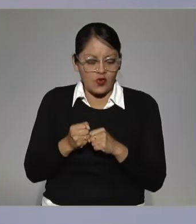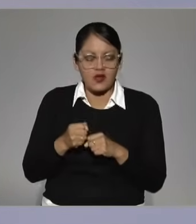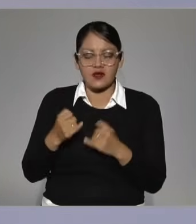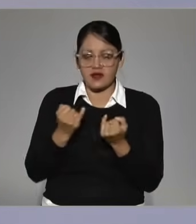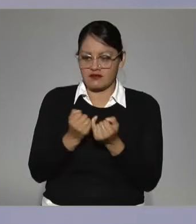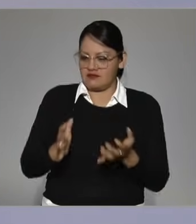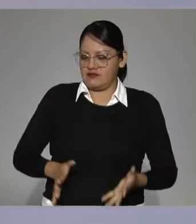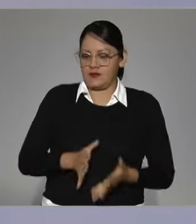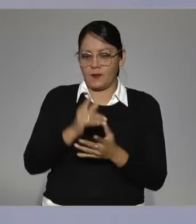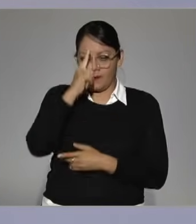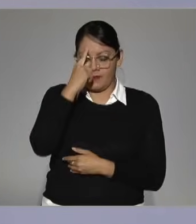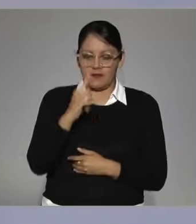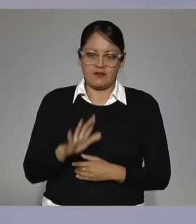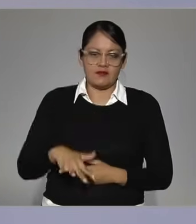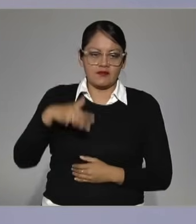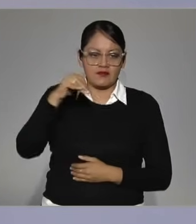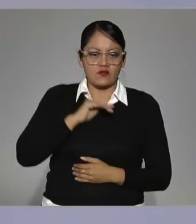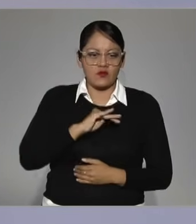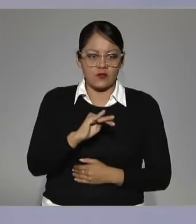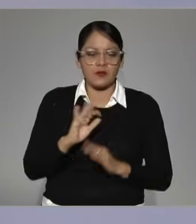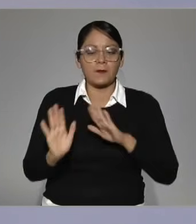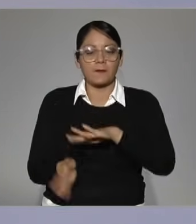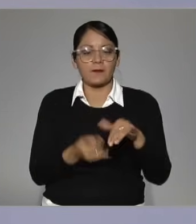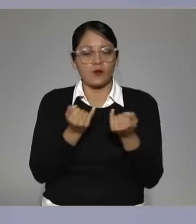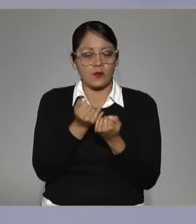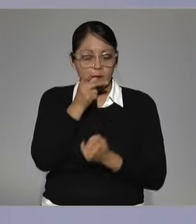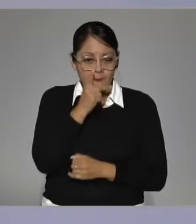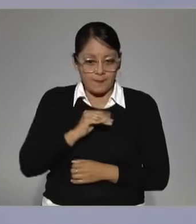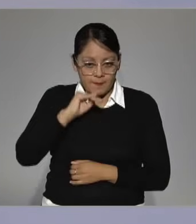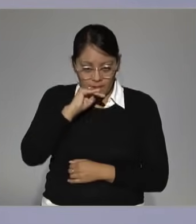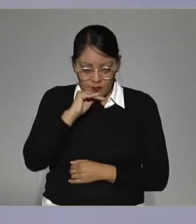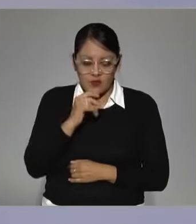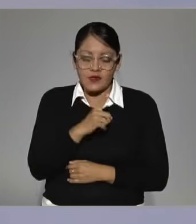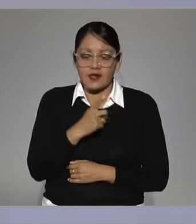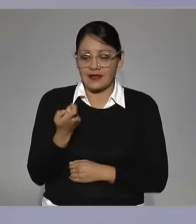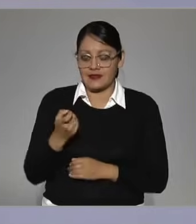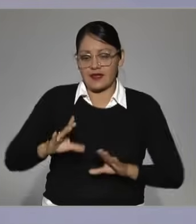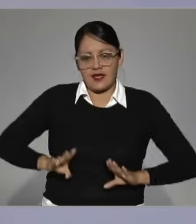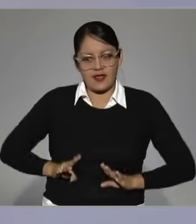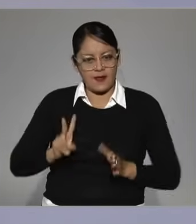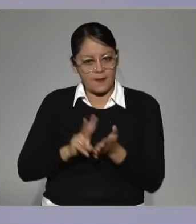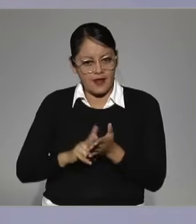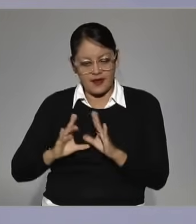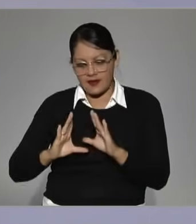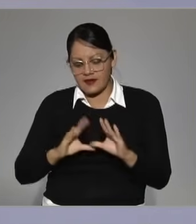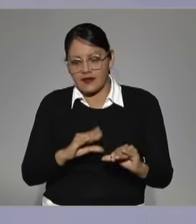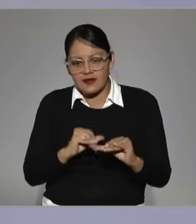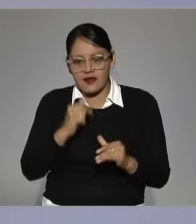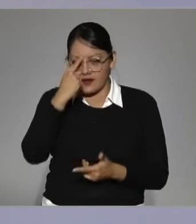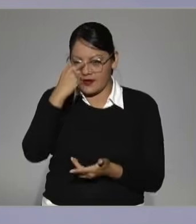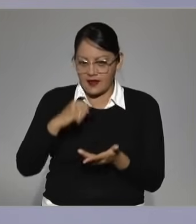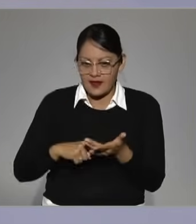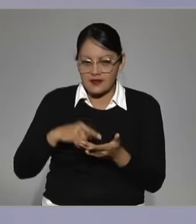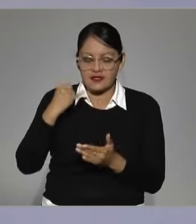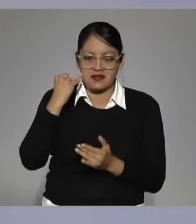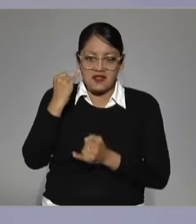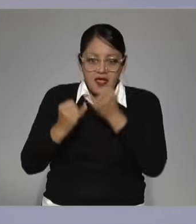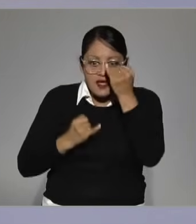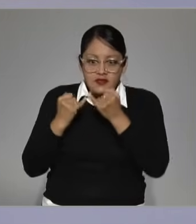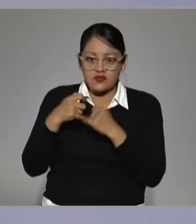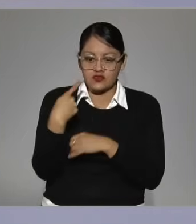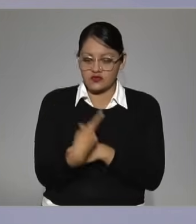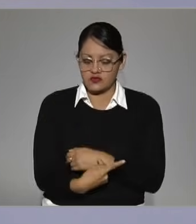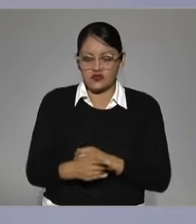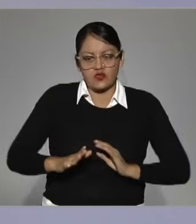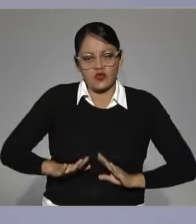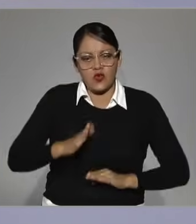aprendizaje y el crecimiento. Además, los padres transmiten valores, creencias, tradiciones familiares a sus